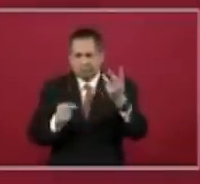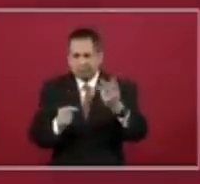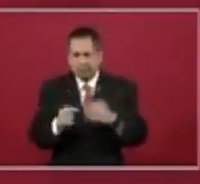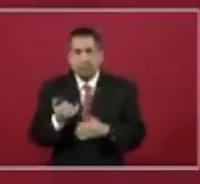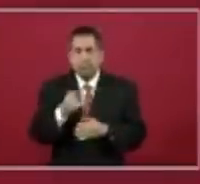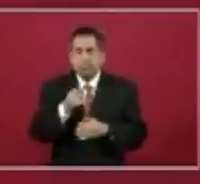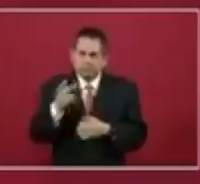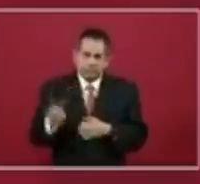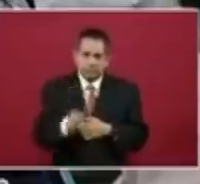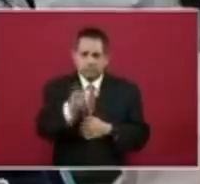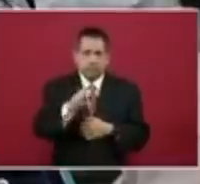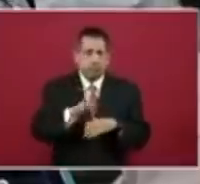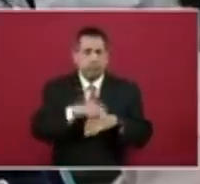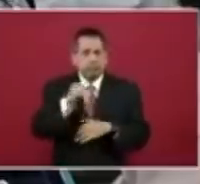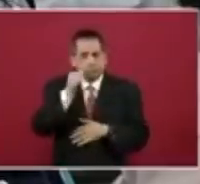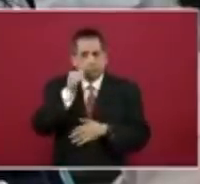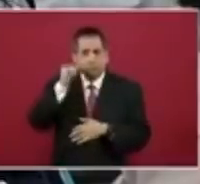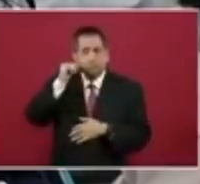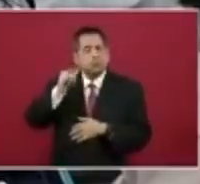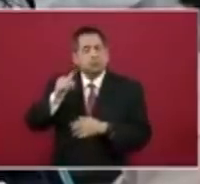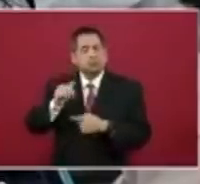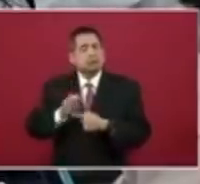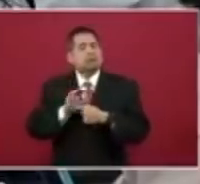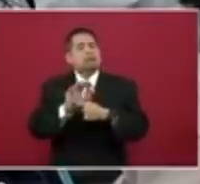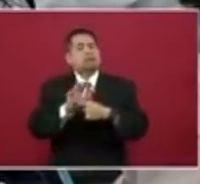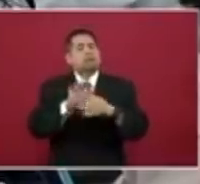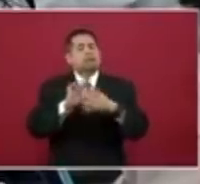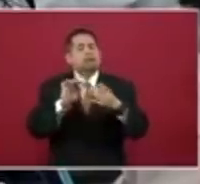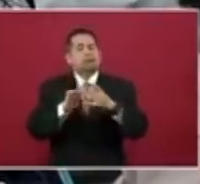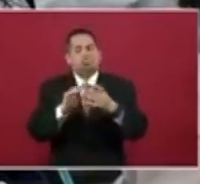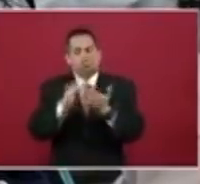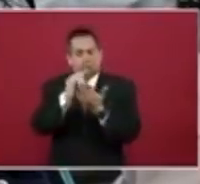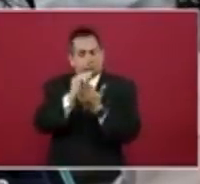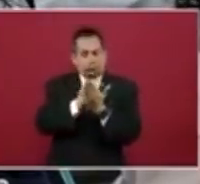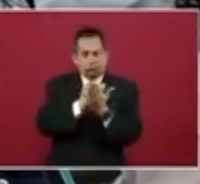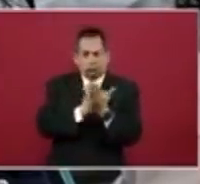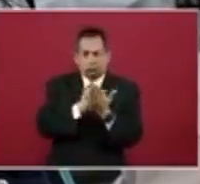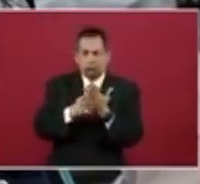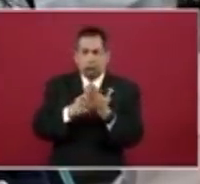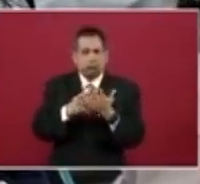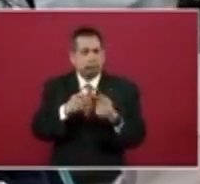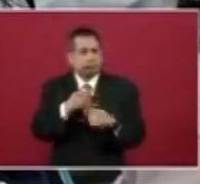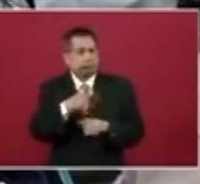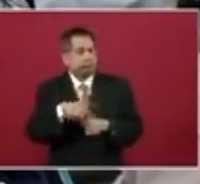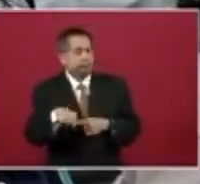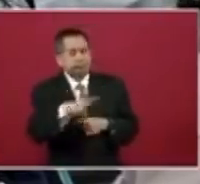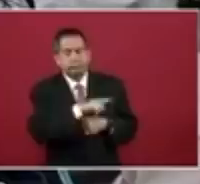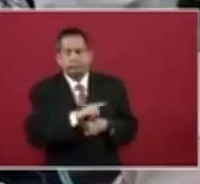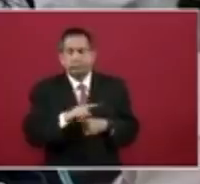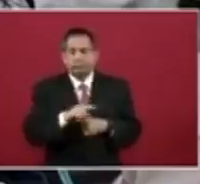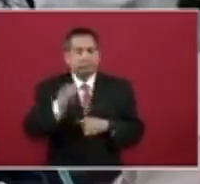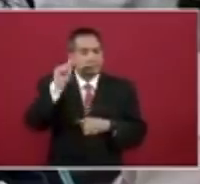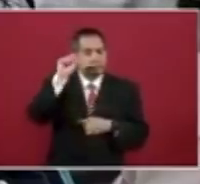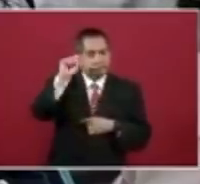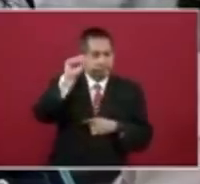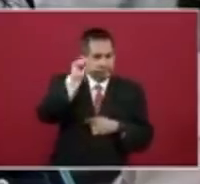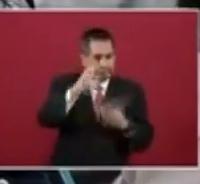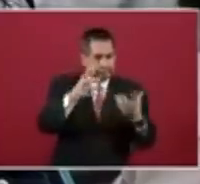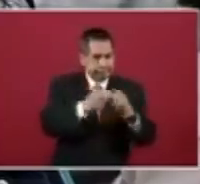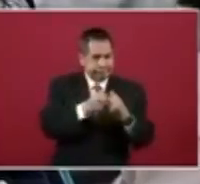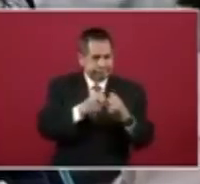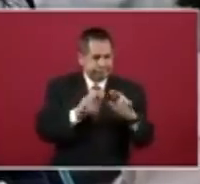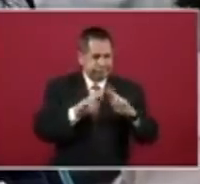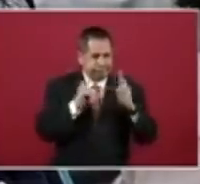esto se lo pregunto porque el día de ayer presentaron su agenda de trabajo, las Organizaciones Sindicales Unidas por